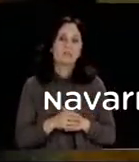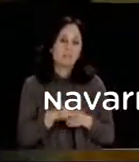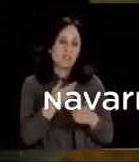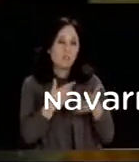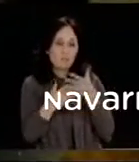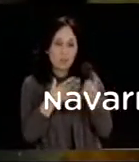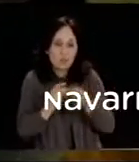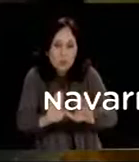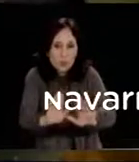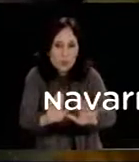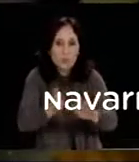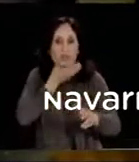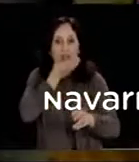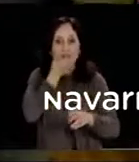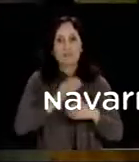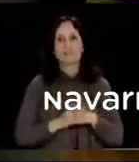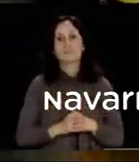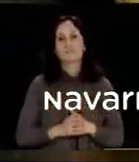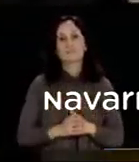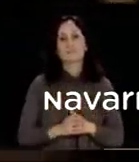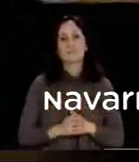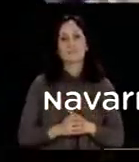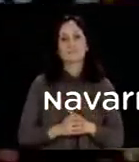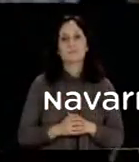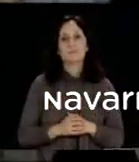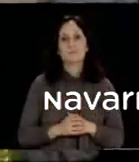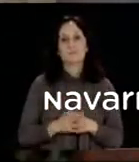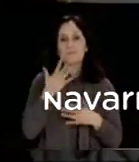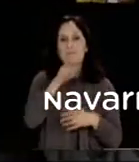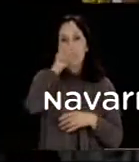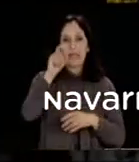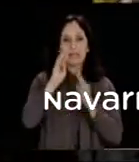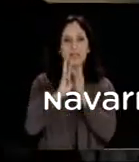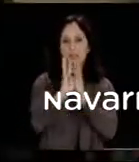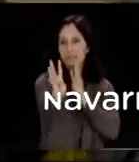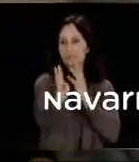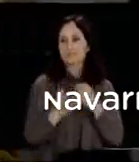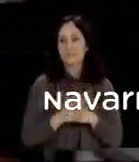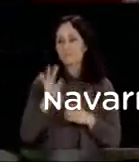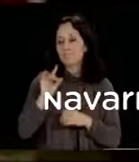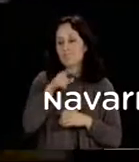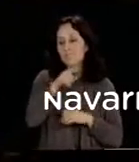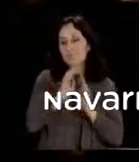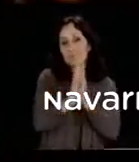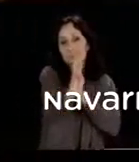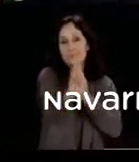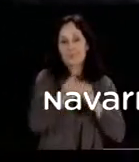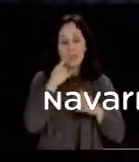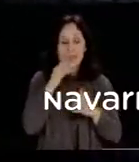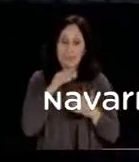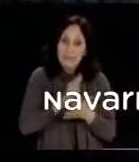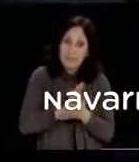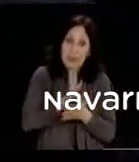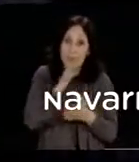calentar las manos, luego tienen que maniobrar ahí con ya está haciendo la cola. Ya está haciendo la gente cola, sí, ¿no? Ya está aquí todo el personal, hasta ahora hemos estado tranquilos.